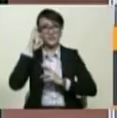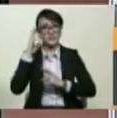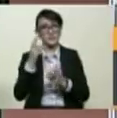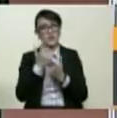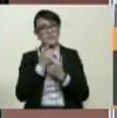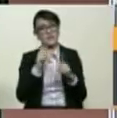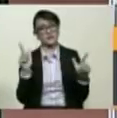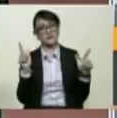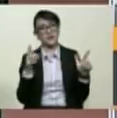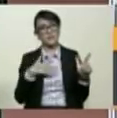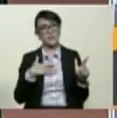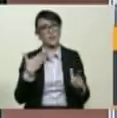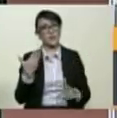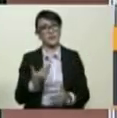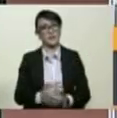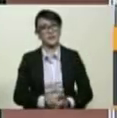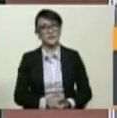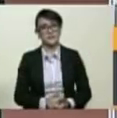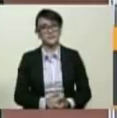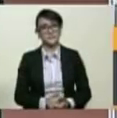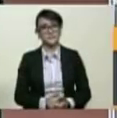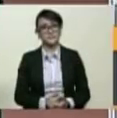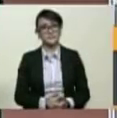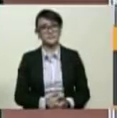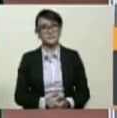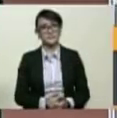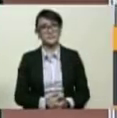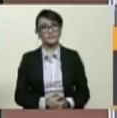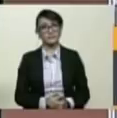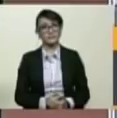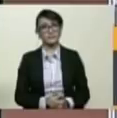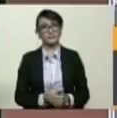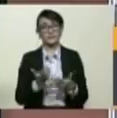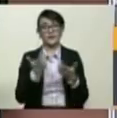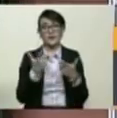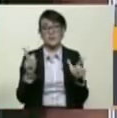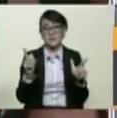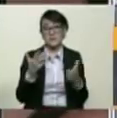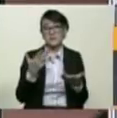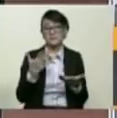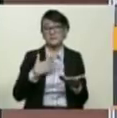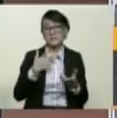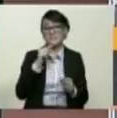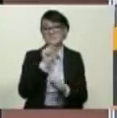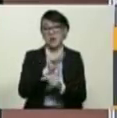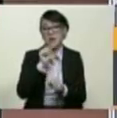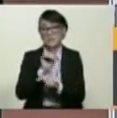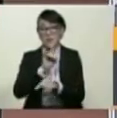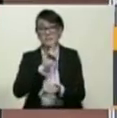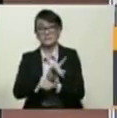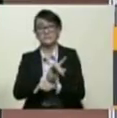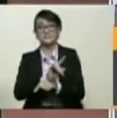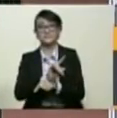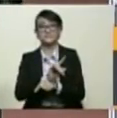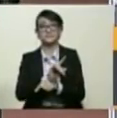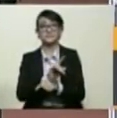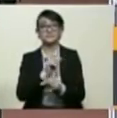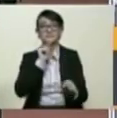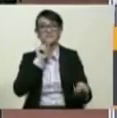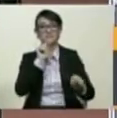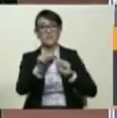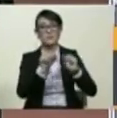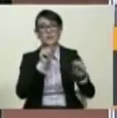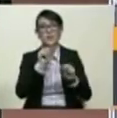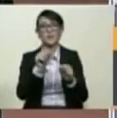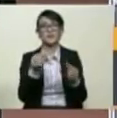libertad de expresión, incluso en momentos en que esa libertad de expresión es utilizada para mentir, para tergiversar y para insultar